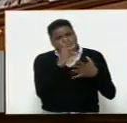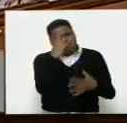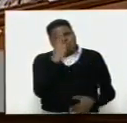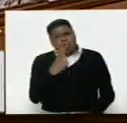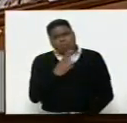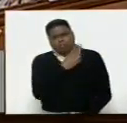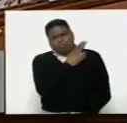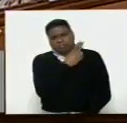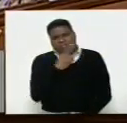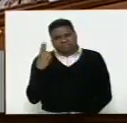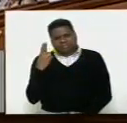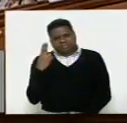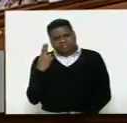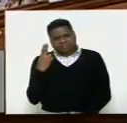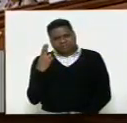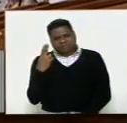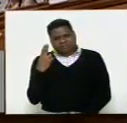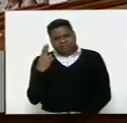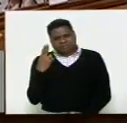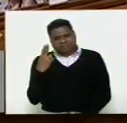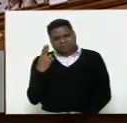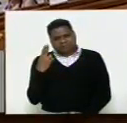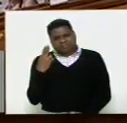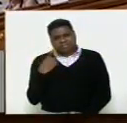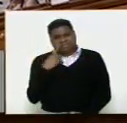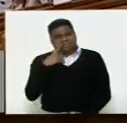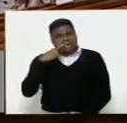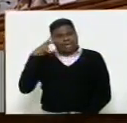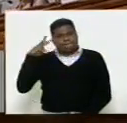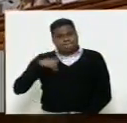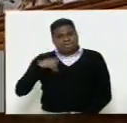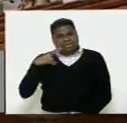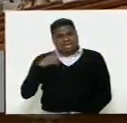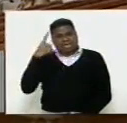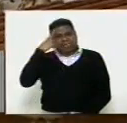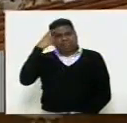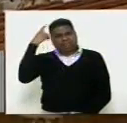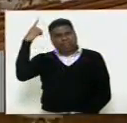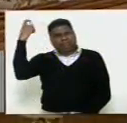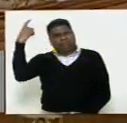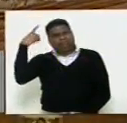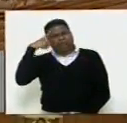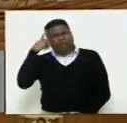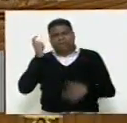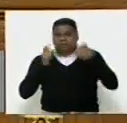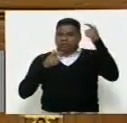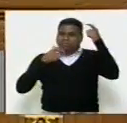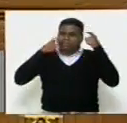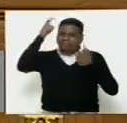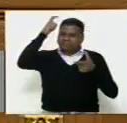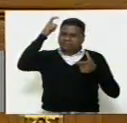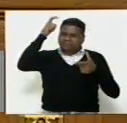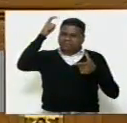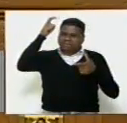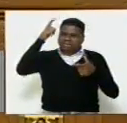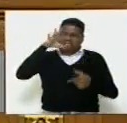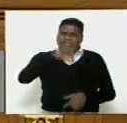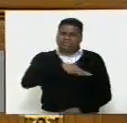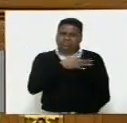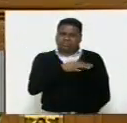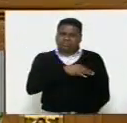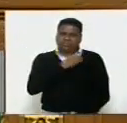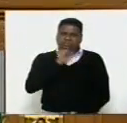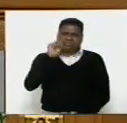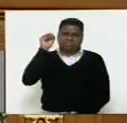comprometerse a que sea realidad el sueño chavista del